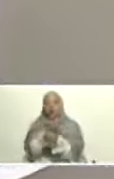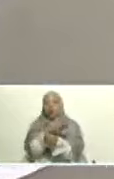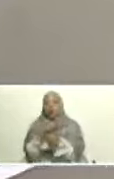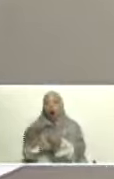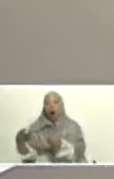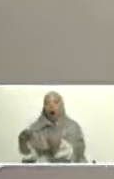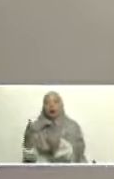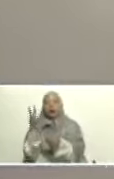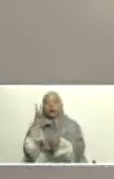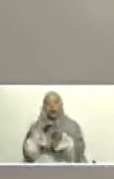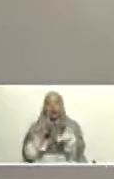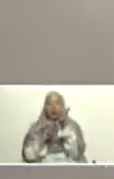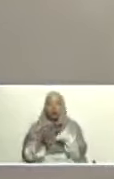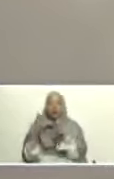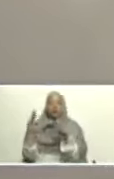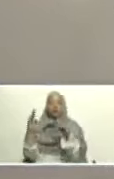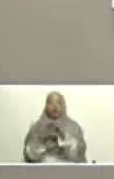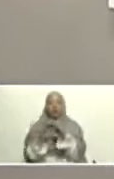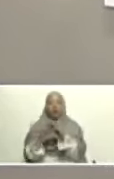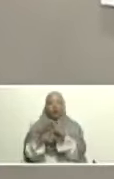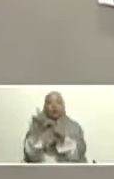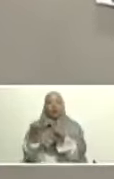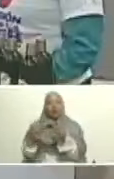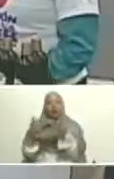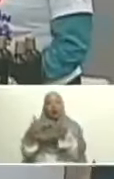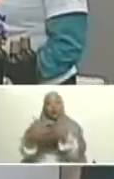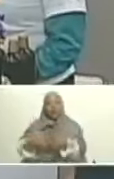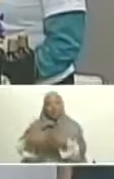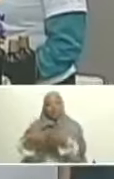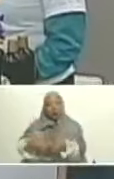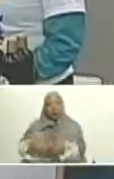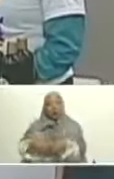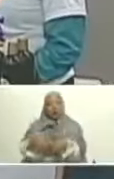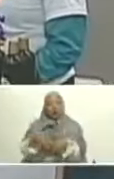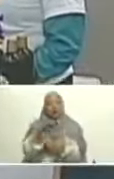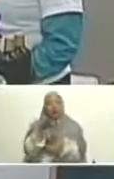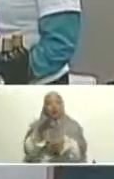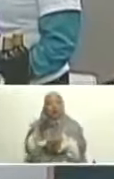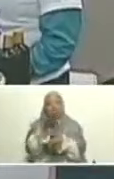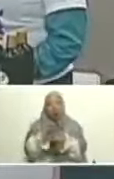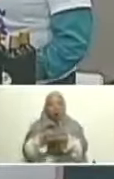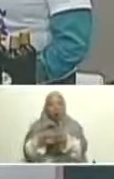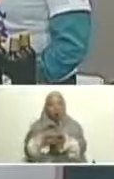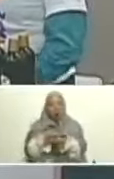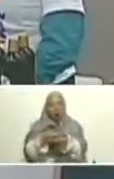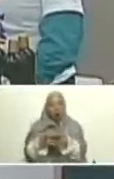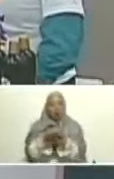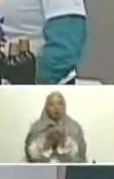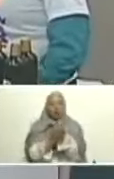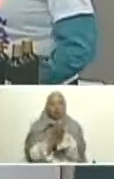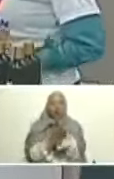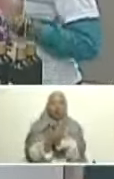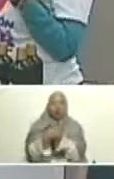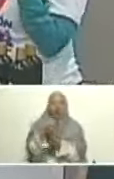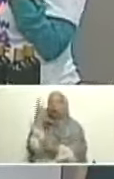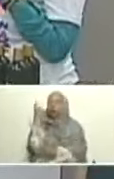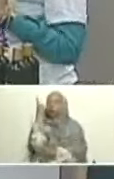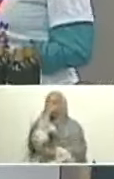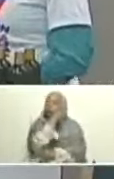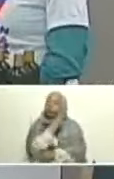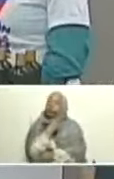Uso doméstico, uso industrial, fabricamos lo que son cremas corporales, jabones faciales, tónicos para lo